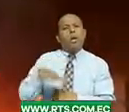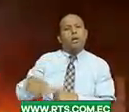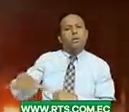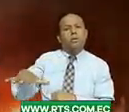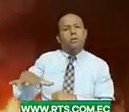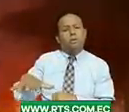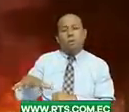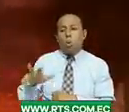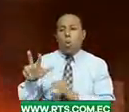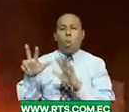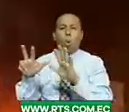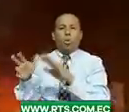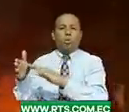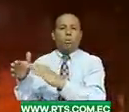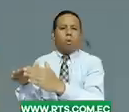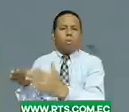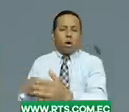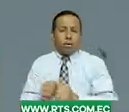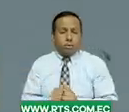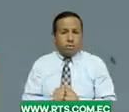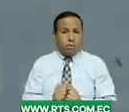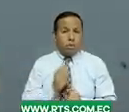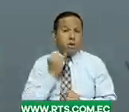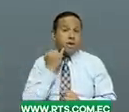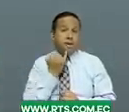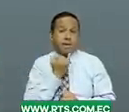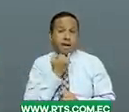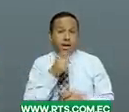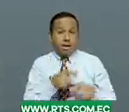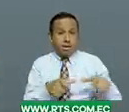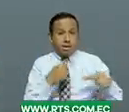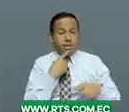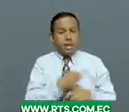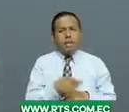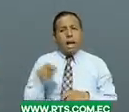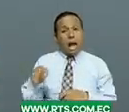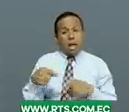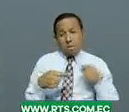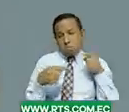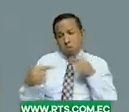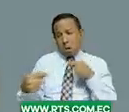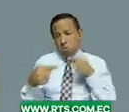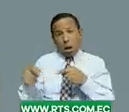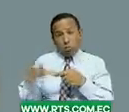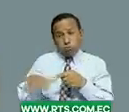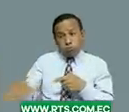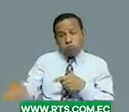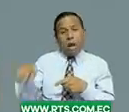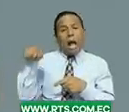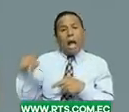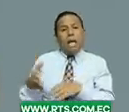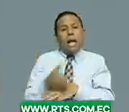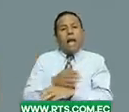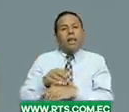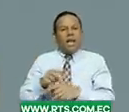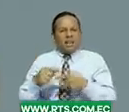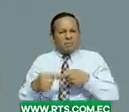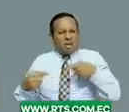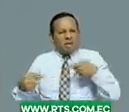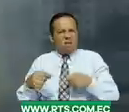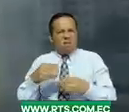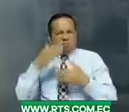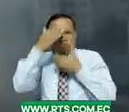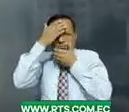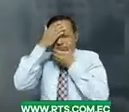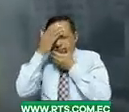servía como centro de mando operativo conjunto para el campamento de Jenin y como lugar donde los terroristas armados se